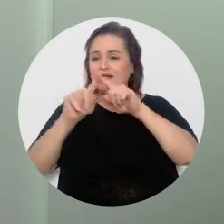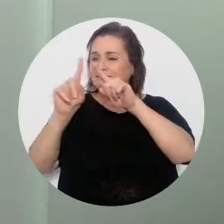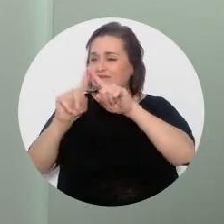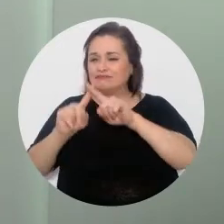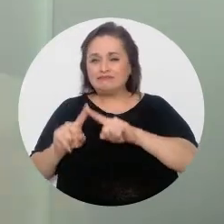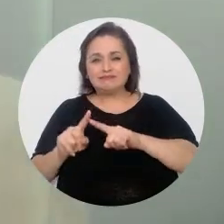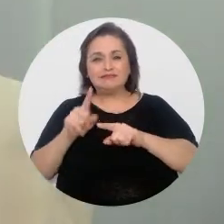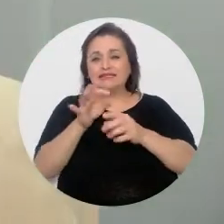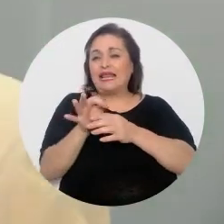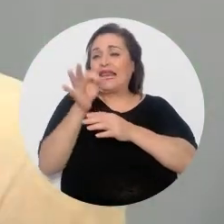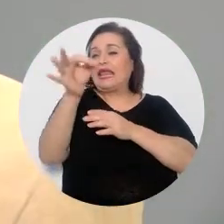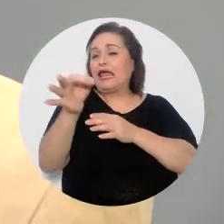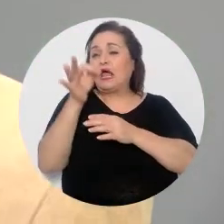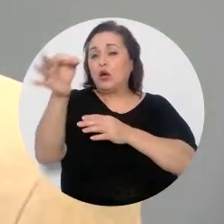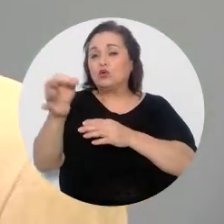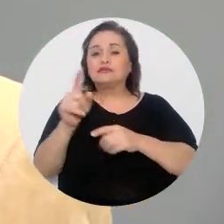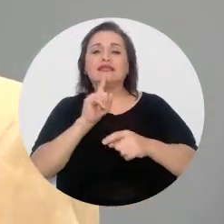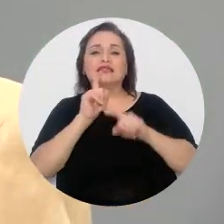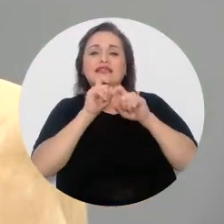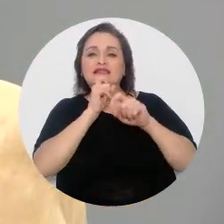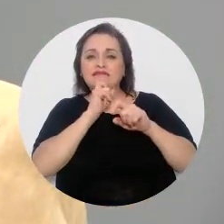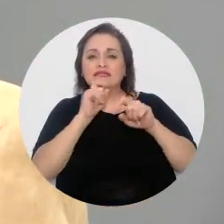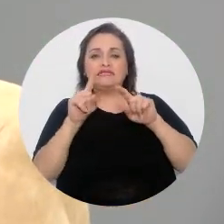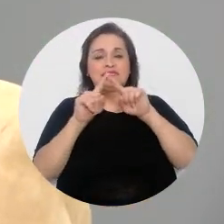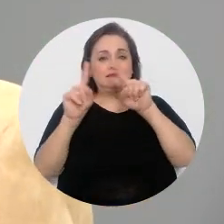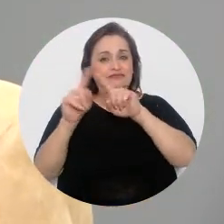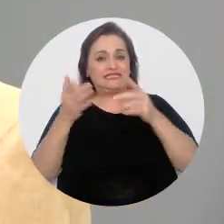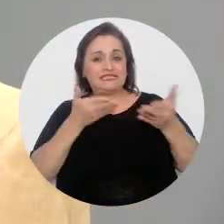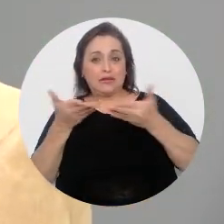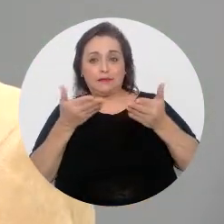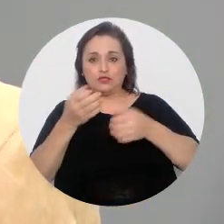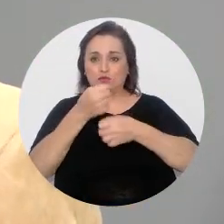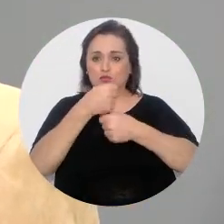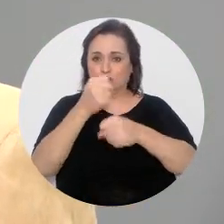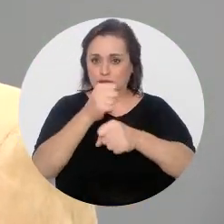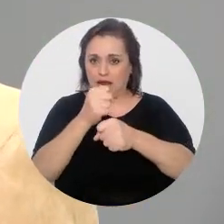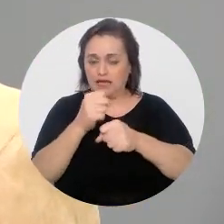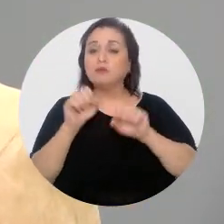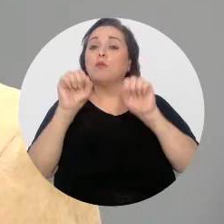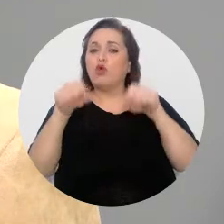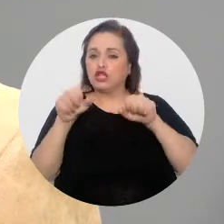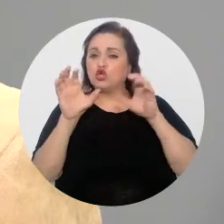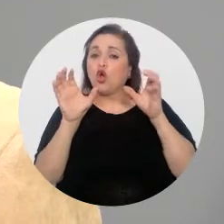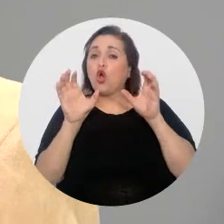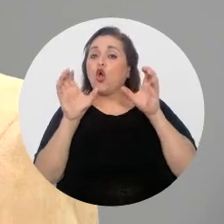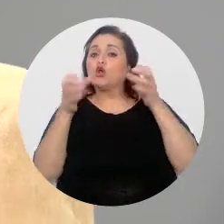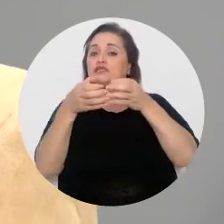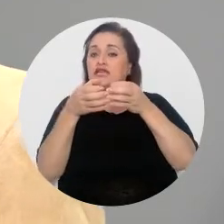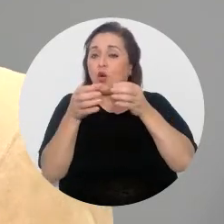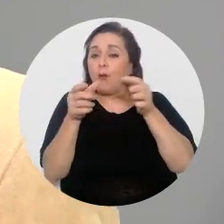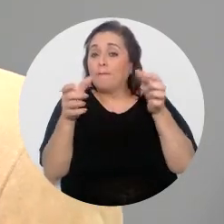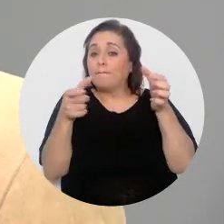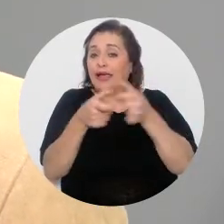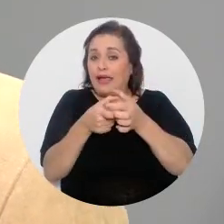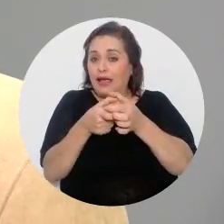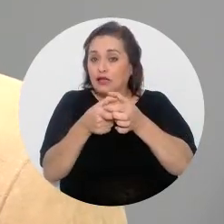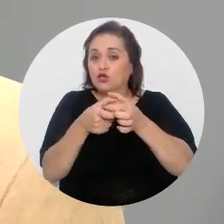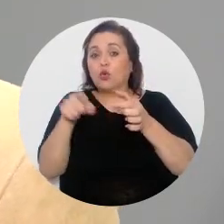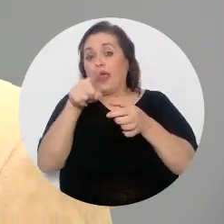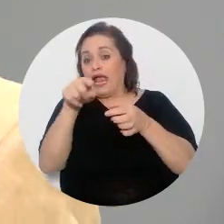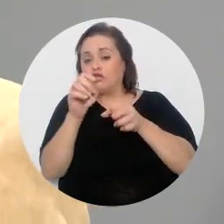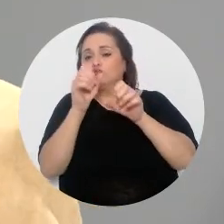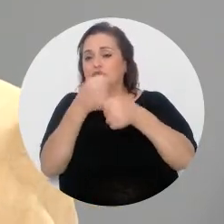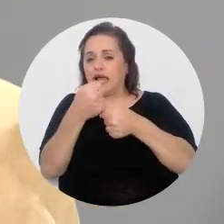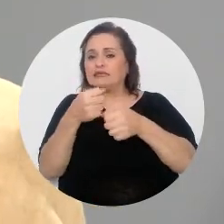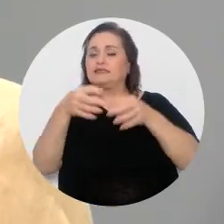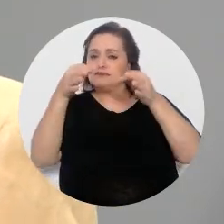Entonces, ahí cuesta mucho obtener los servicios de las municipalidades, por eso es en un pequeño consejo, y como es un pequeño consejo